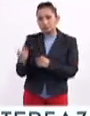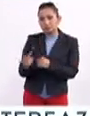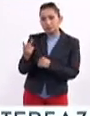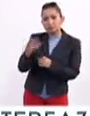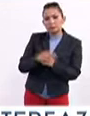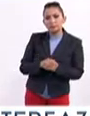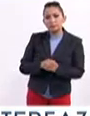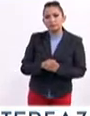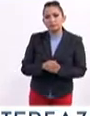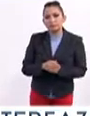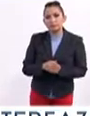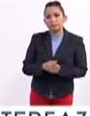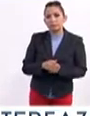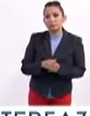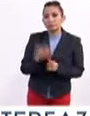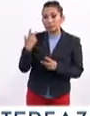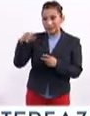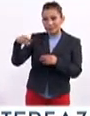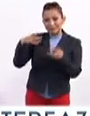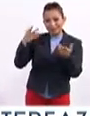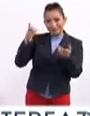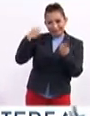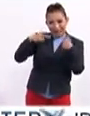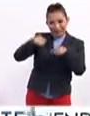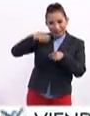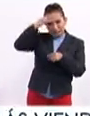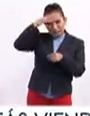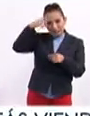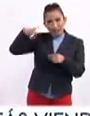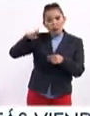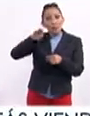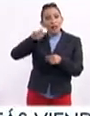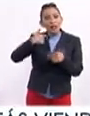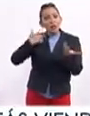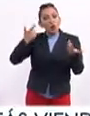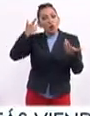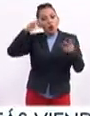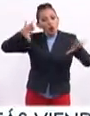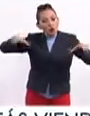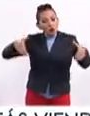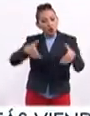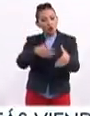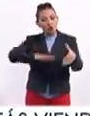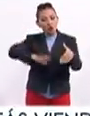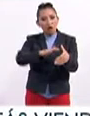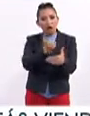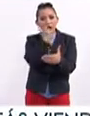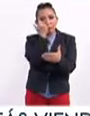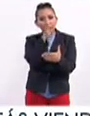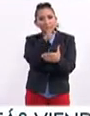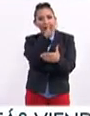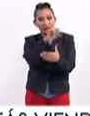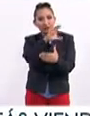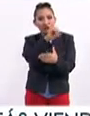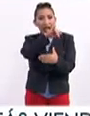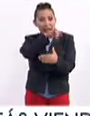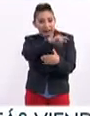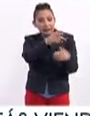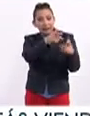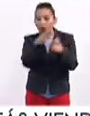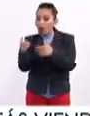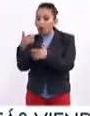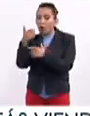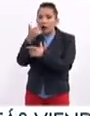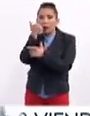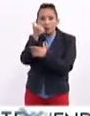eso, Gustavo, porque, bueno, los que hemos tenido esta experiencia, se forma una comunidad de estudiantes becarios del CONACYT, de